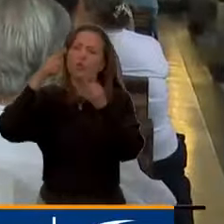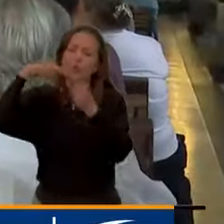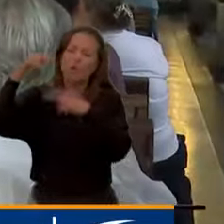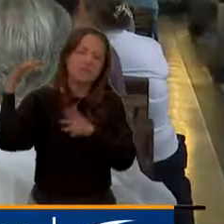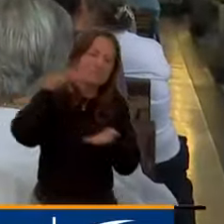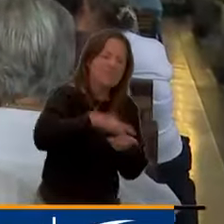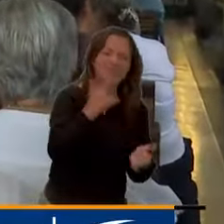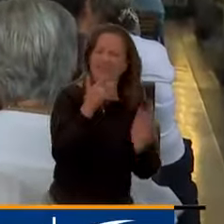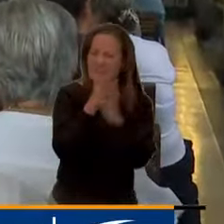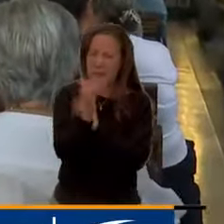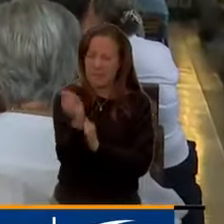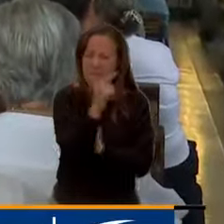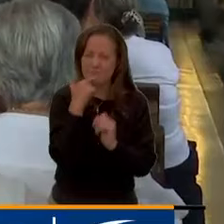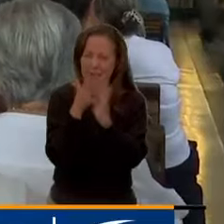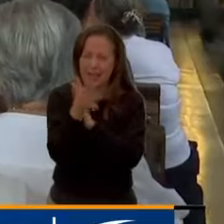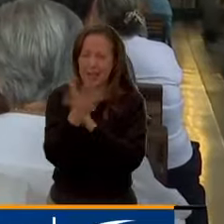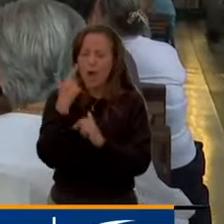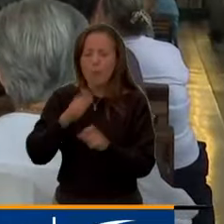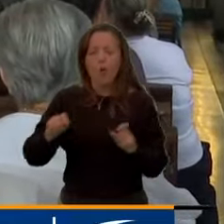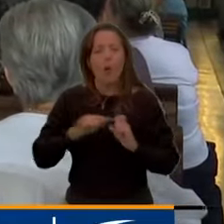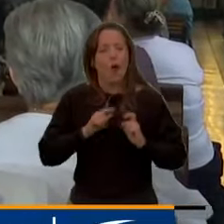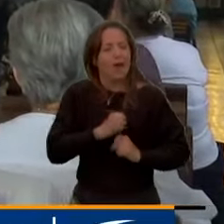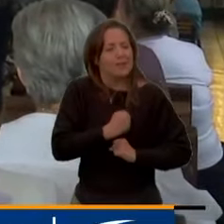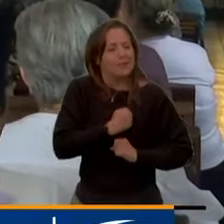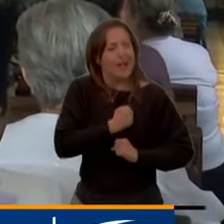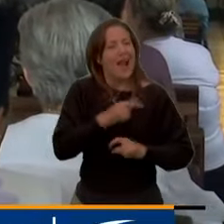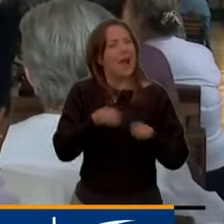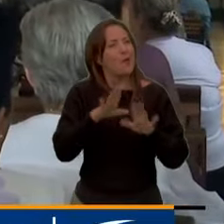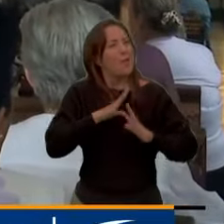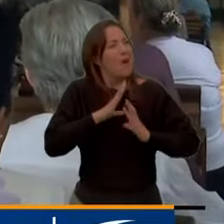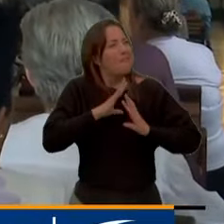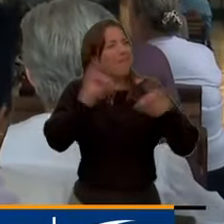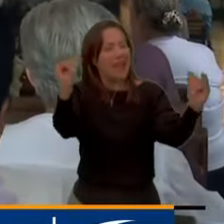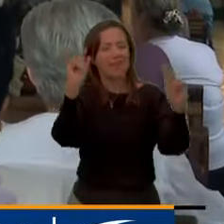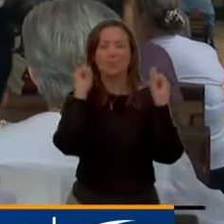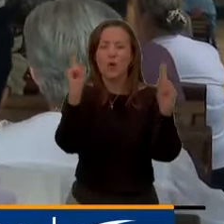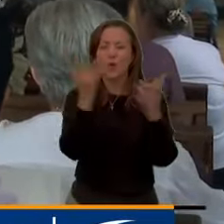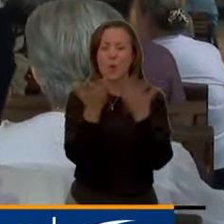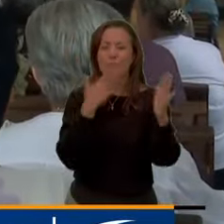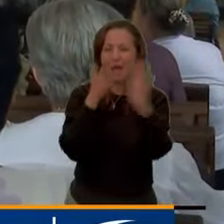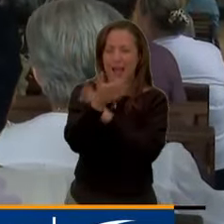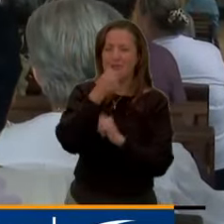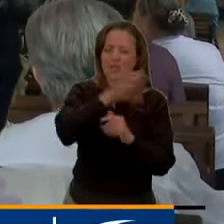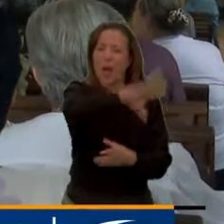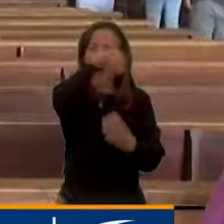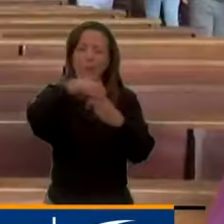Escuchen ustedes mismos cómo tienen el corazón hinchado de felicidad al conocer esta gran noticia.